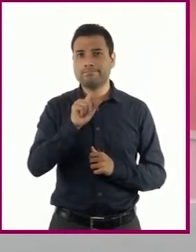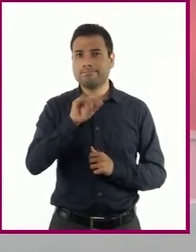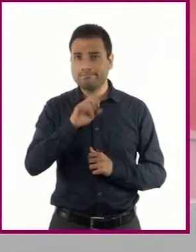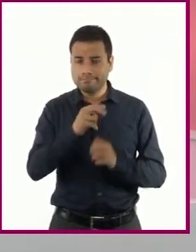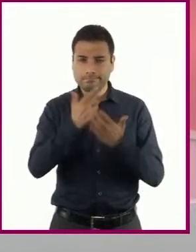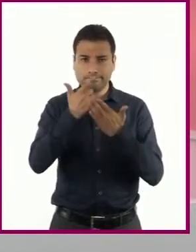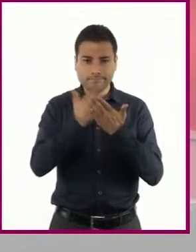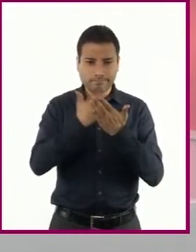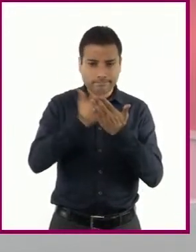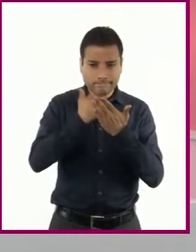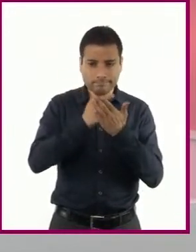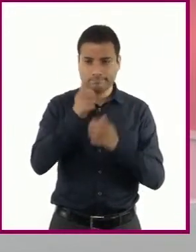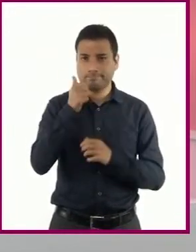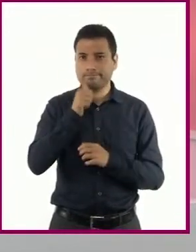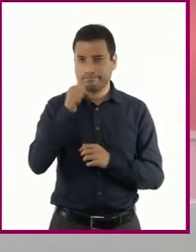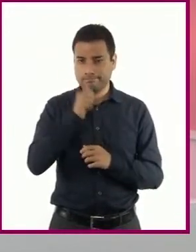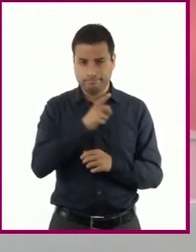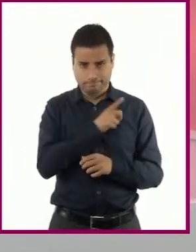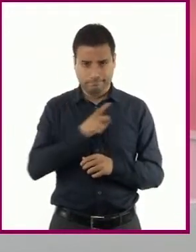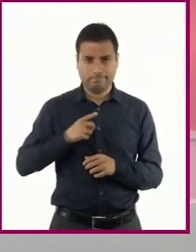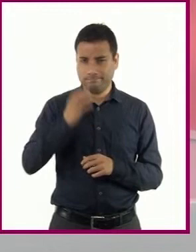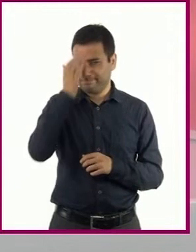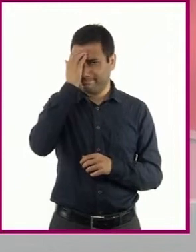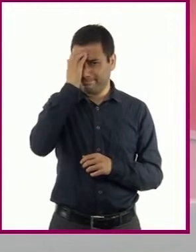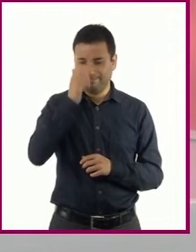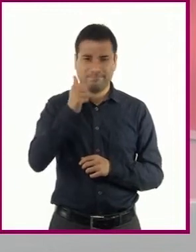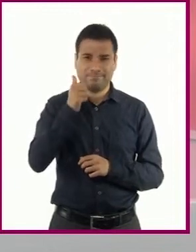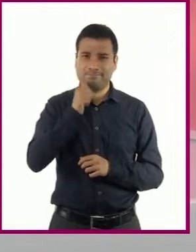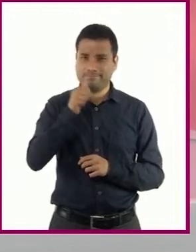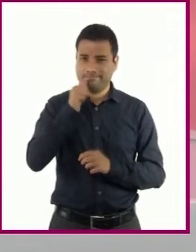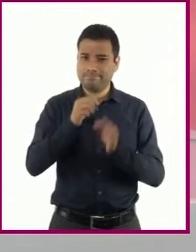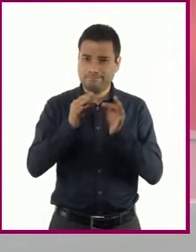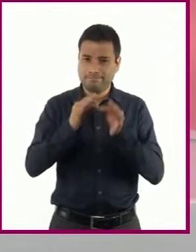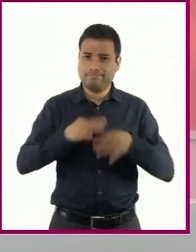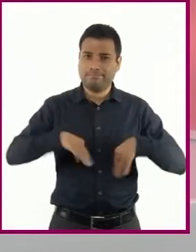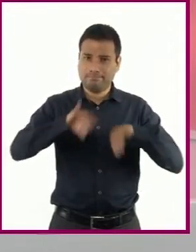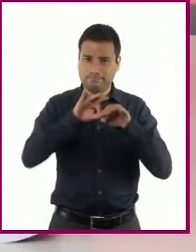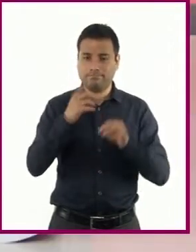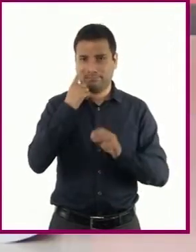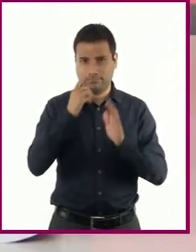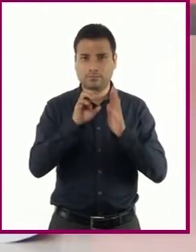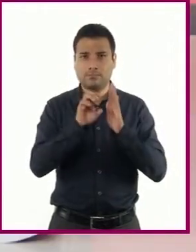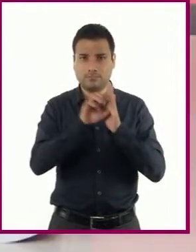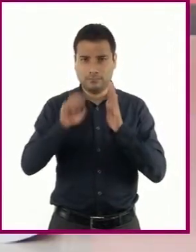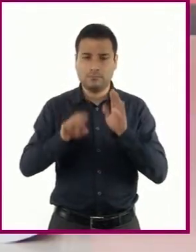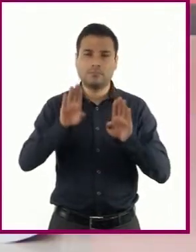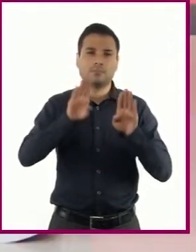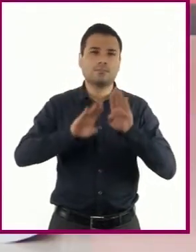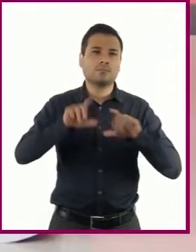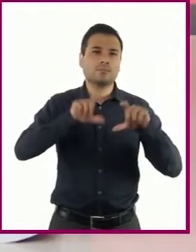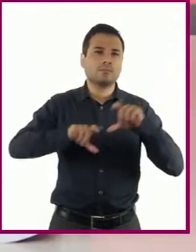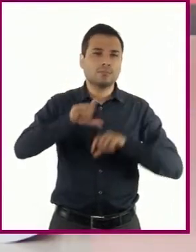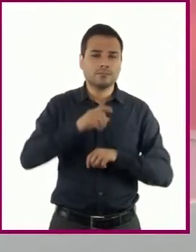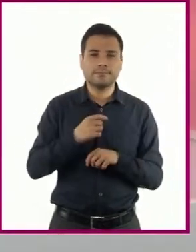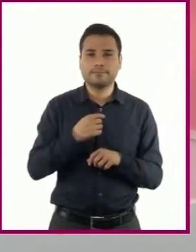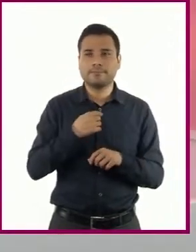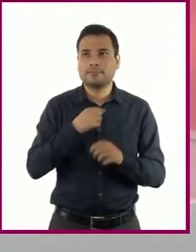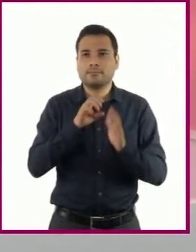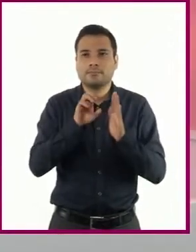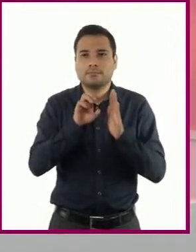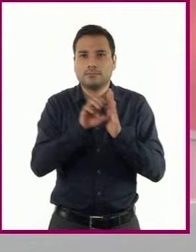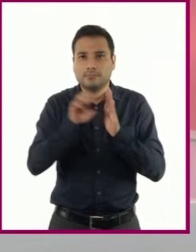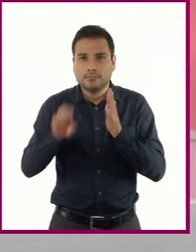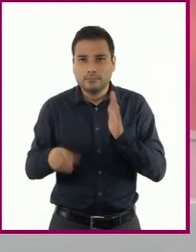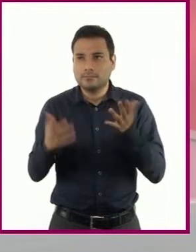química, conocer la cantidad de sustancia es fundamental. Por ejemplo, en bioquímica, cuando queremos determinar la actividad de